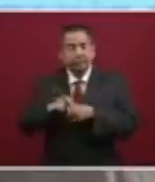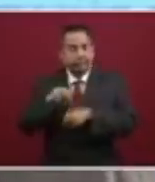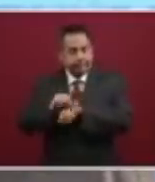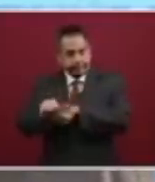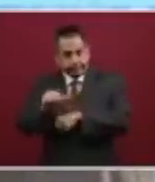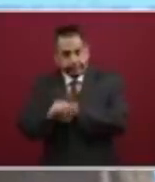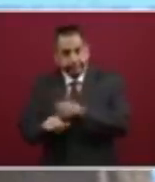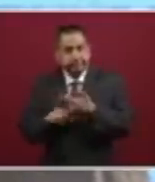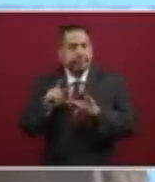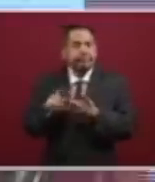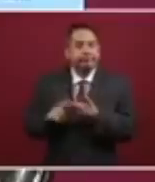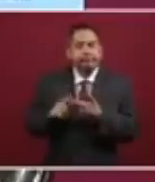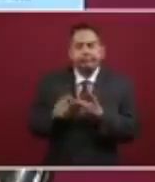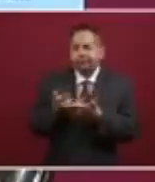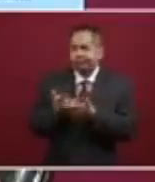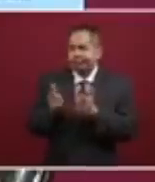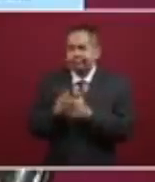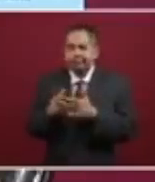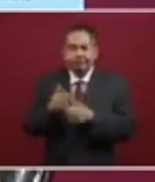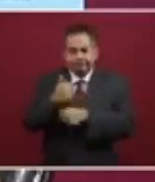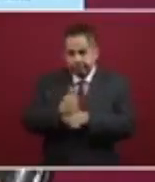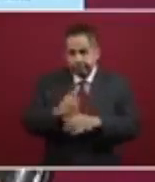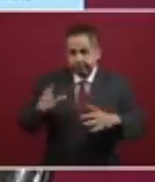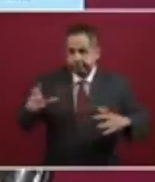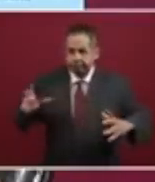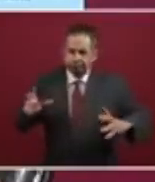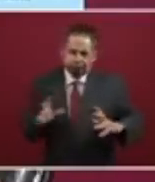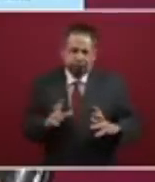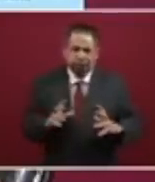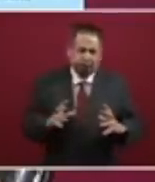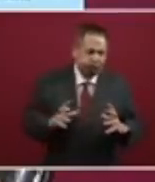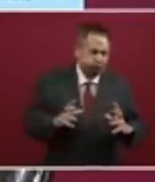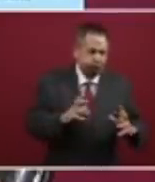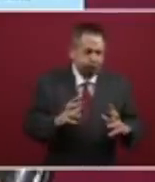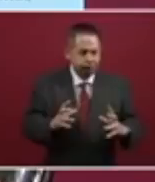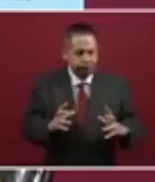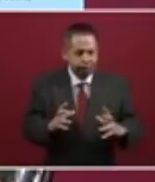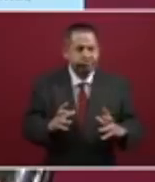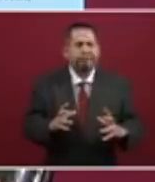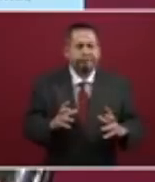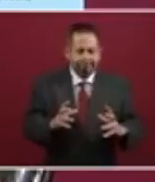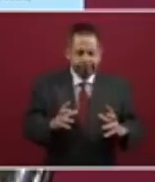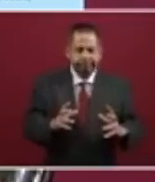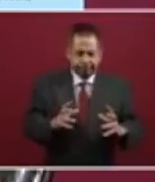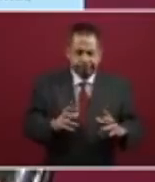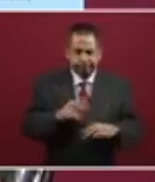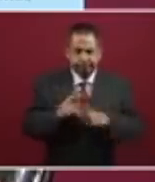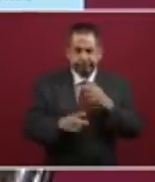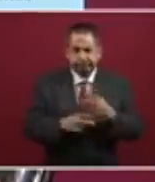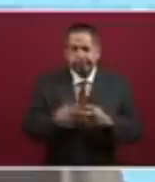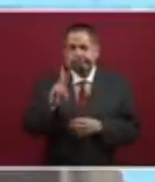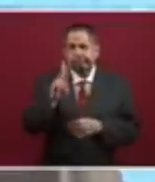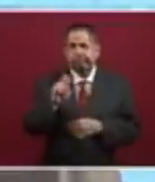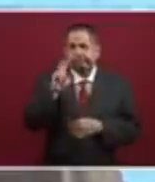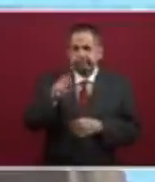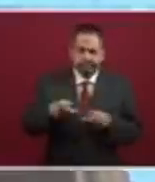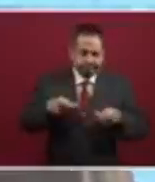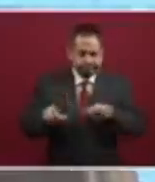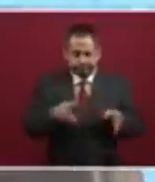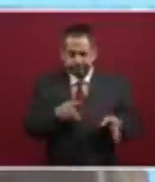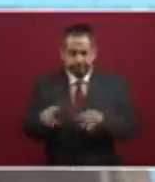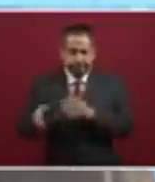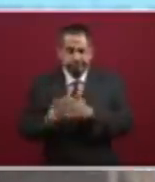los colectivos de las víctimas, estamos concluyendo ya la elaboración de los planes regionales de búsqueda